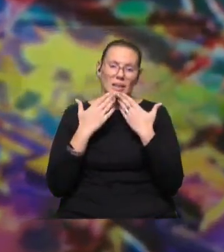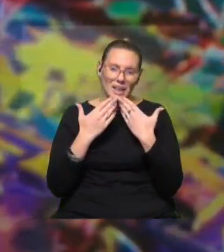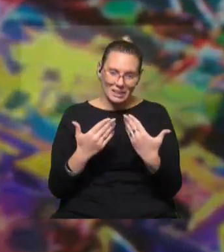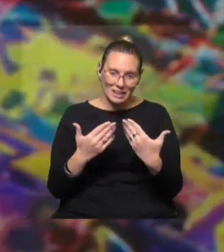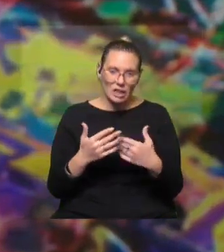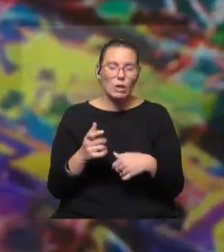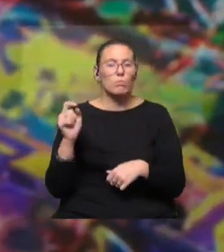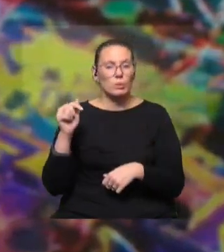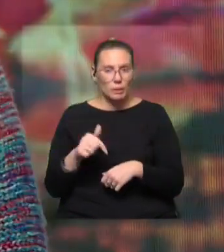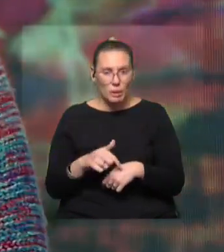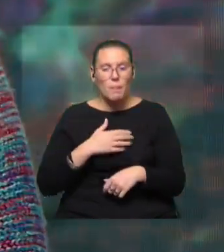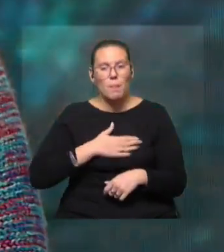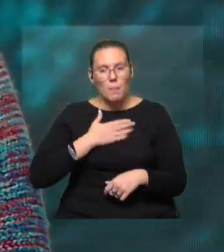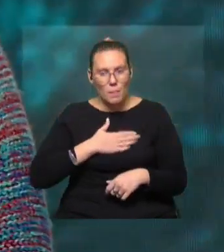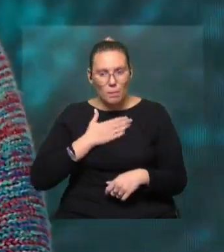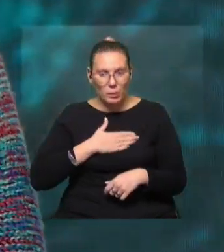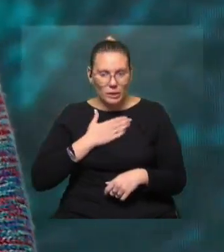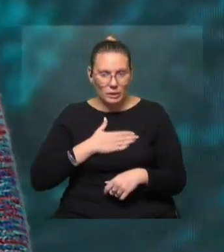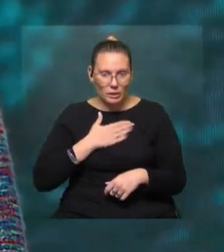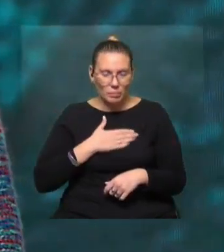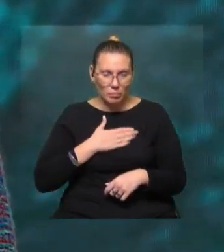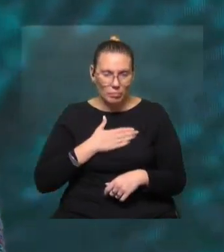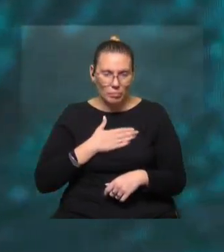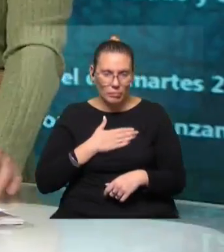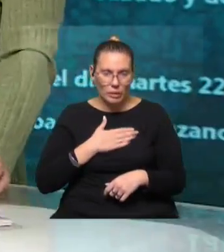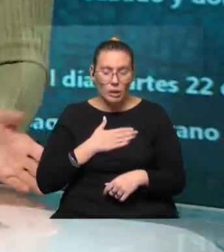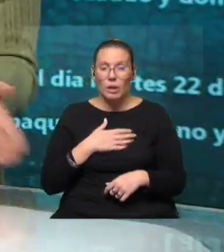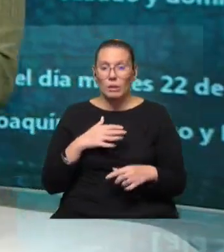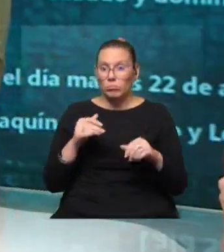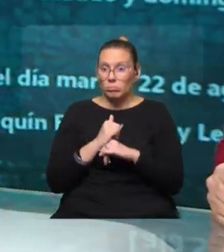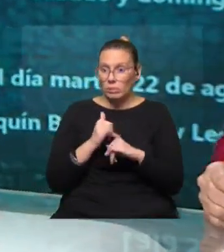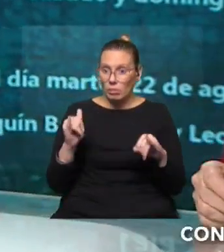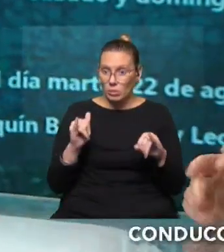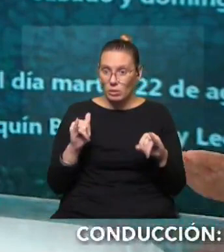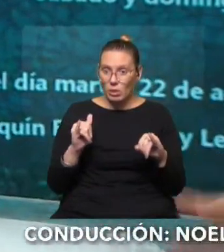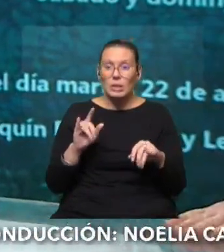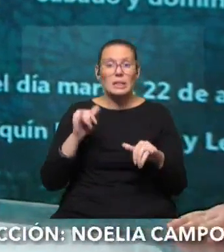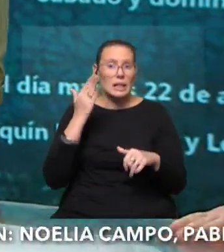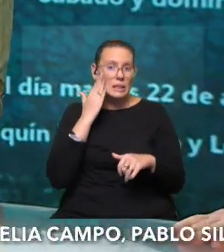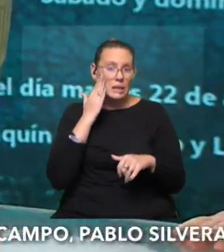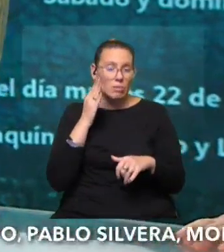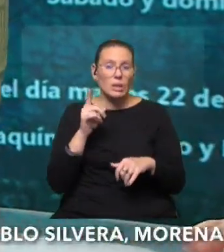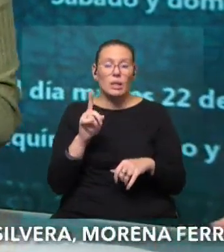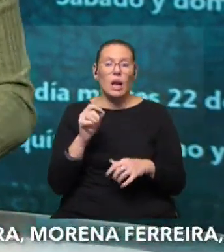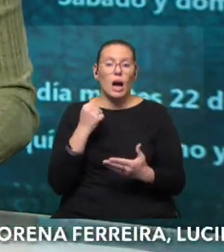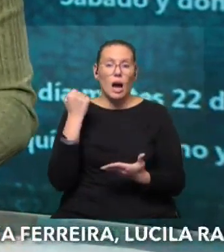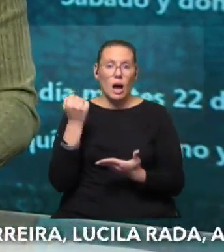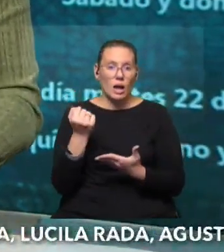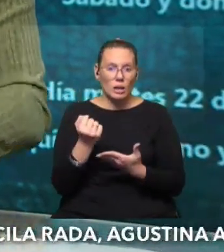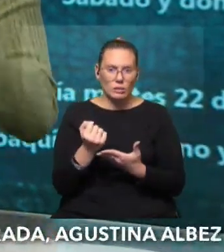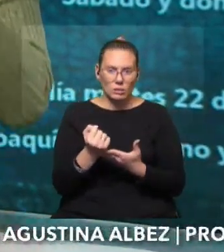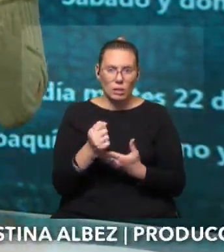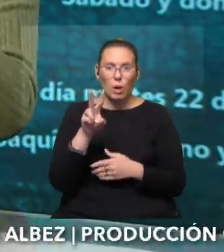por tu tiempo gracias a ustedes Muchas gracias y nos vamos pero ya lo saben va a estar hasta el